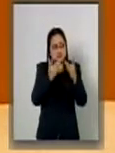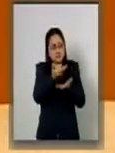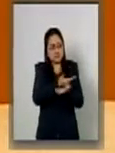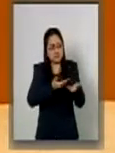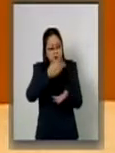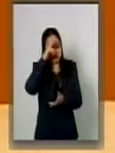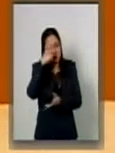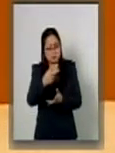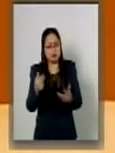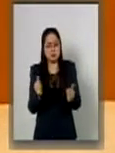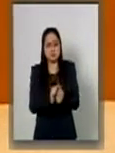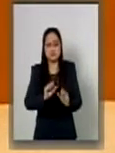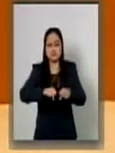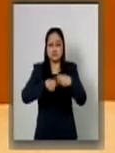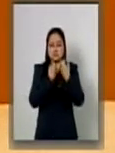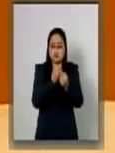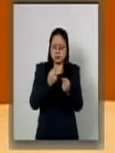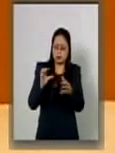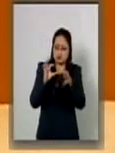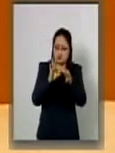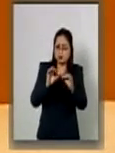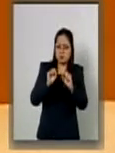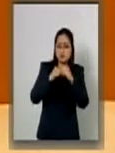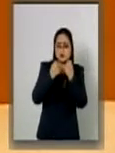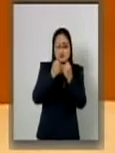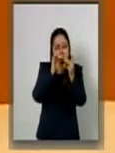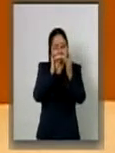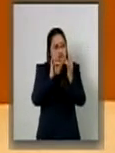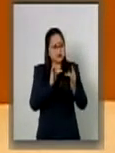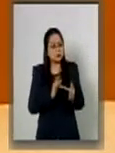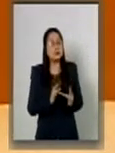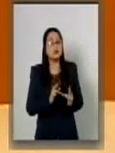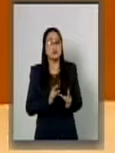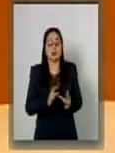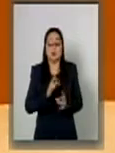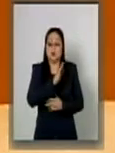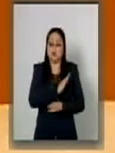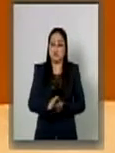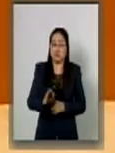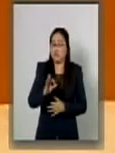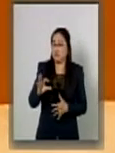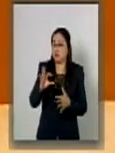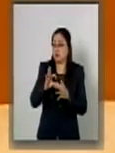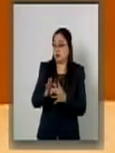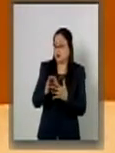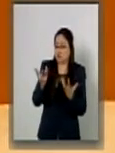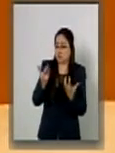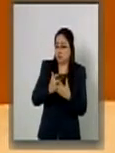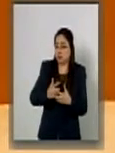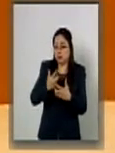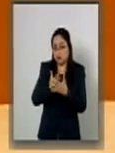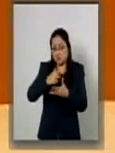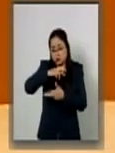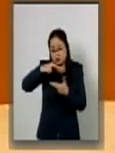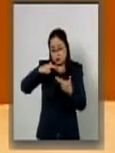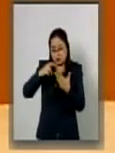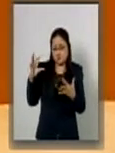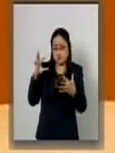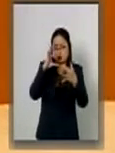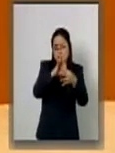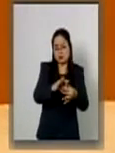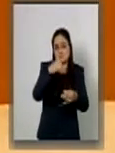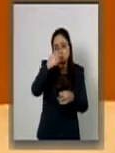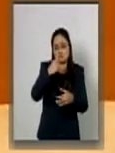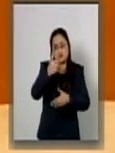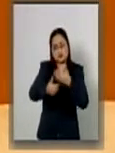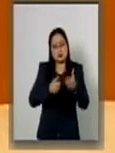México con sus socios, promoviendo mejoras a la integración económica regional para avanzar